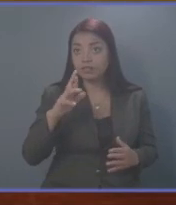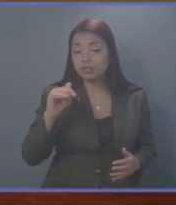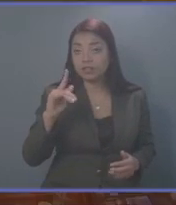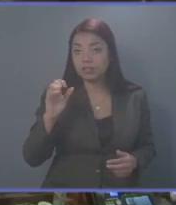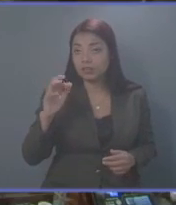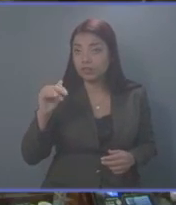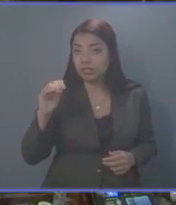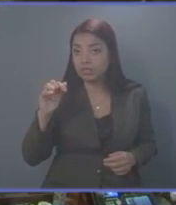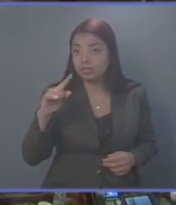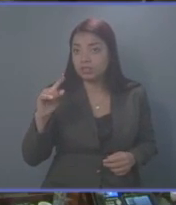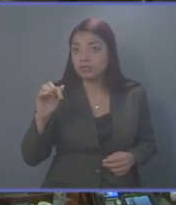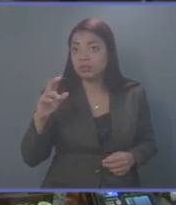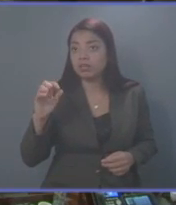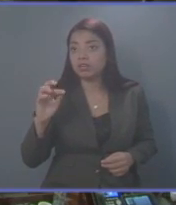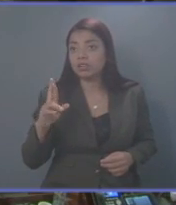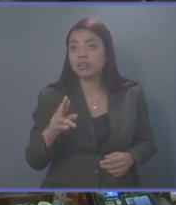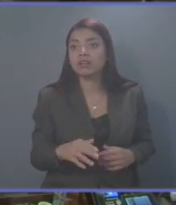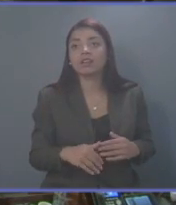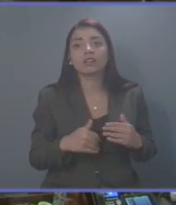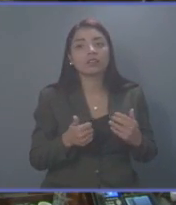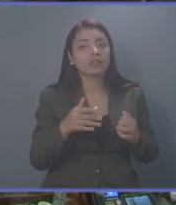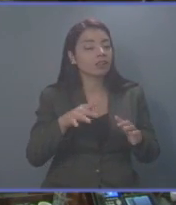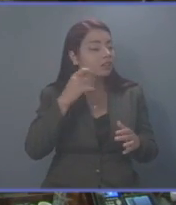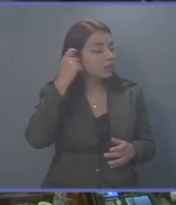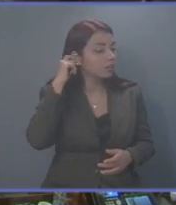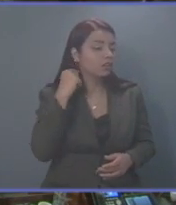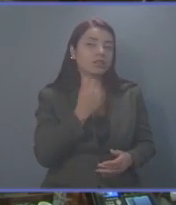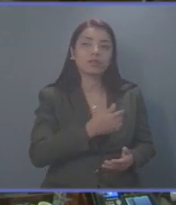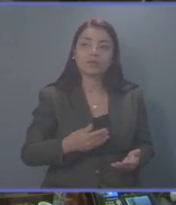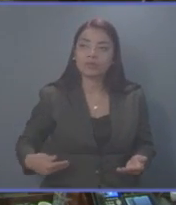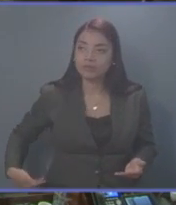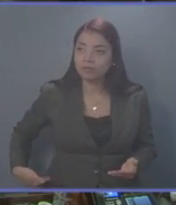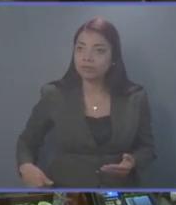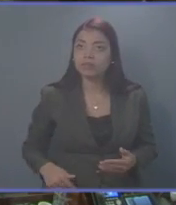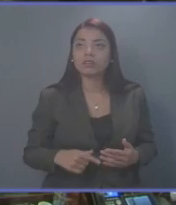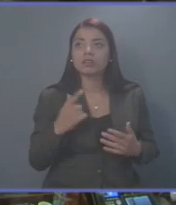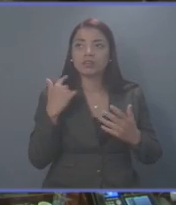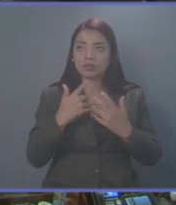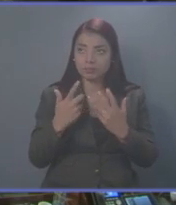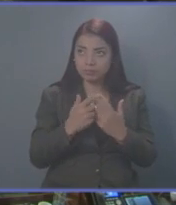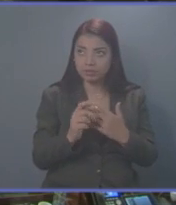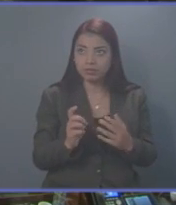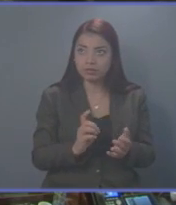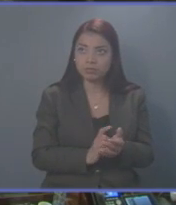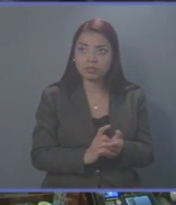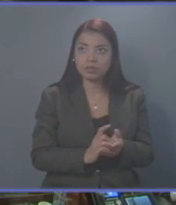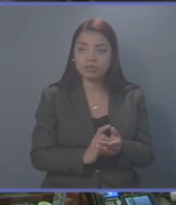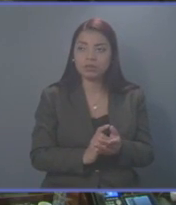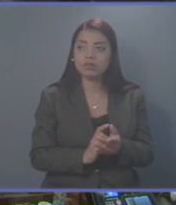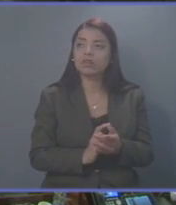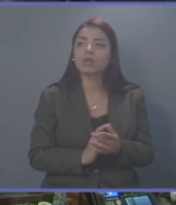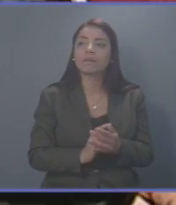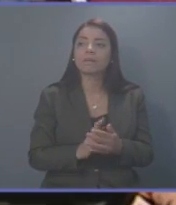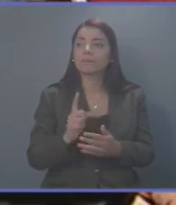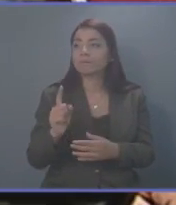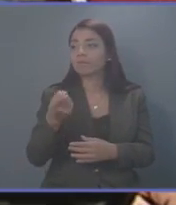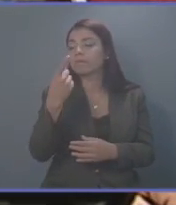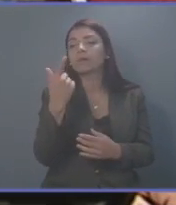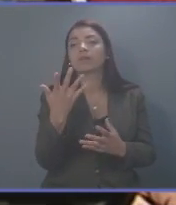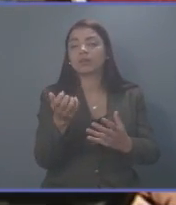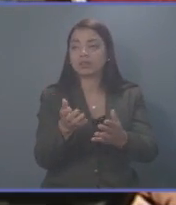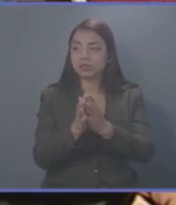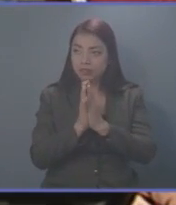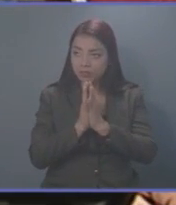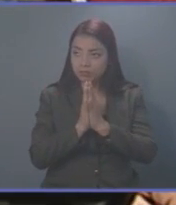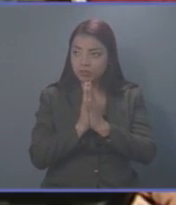Parker. Muchas gracias, presidente. Colegas diputados, en primer lugar quiero